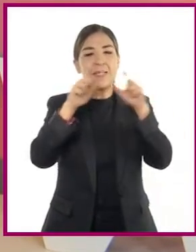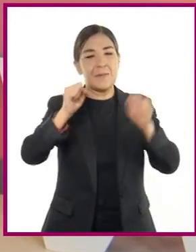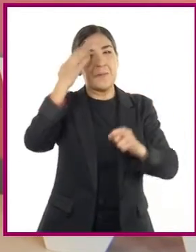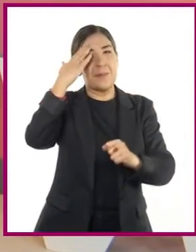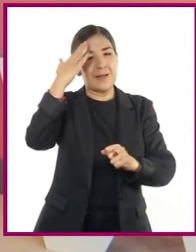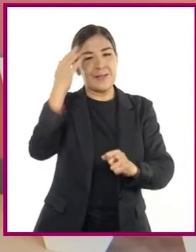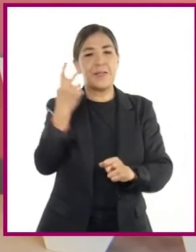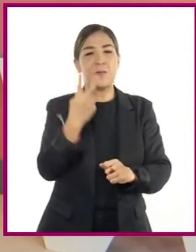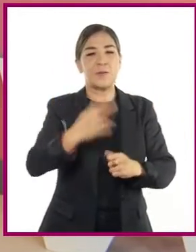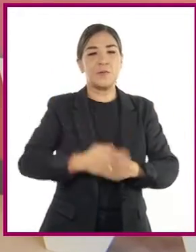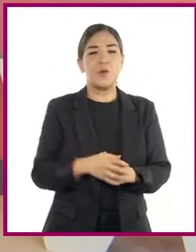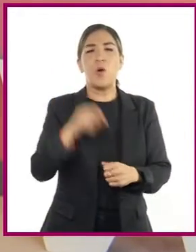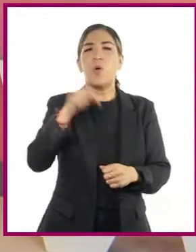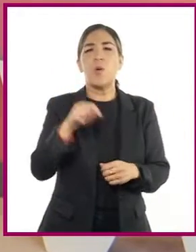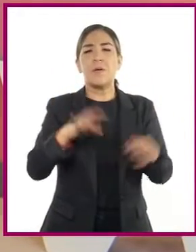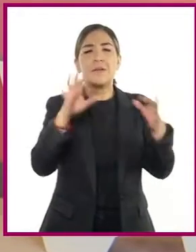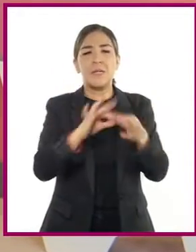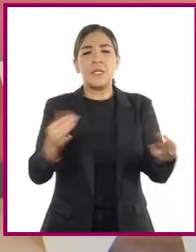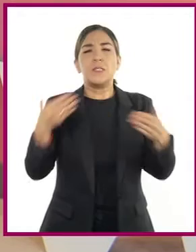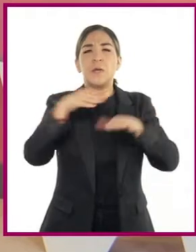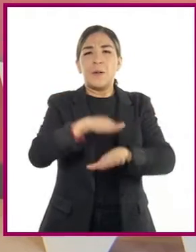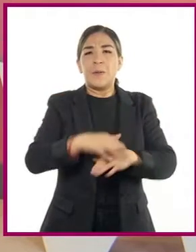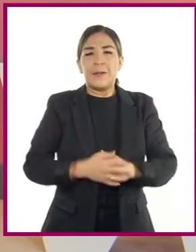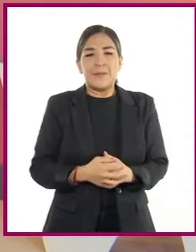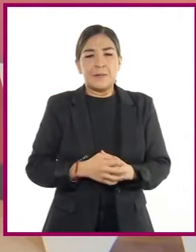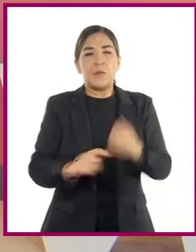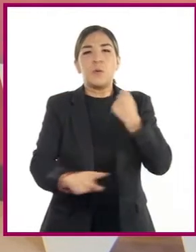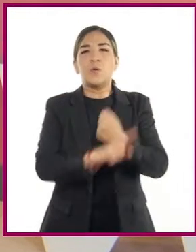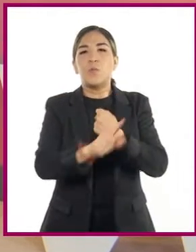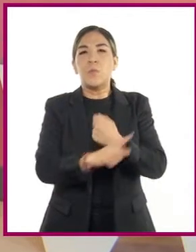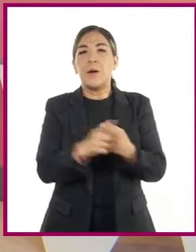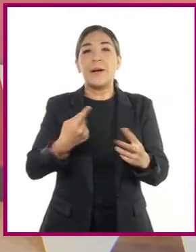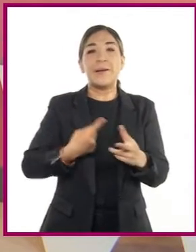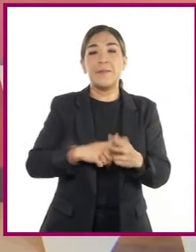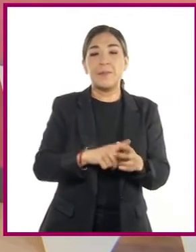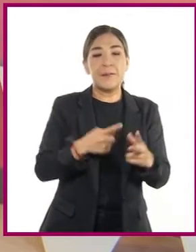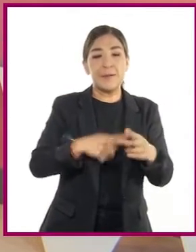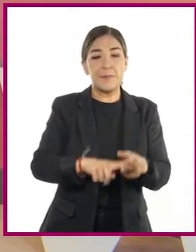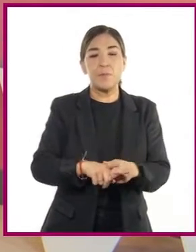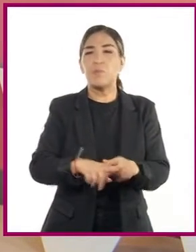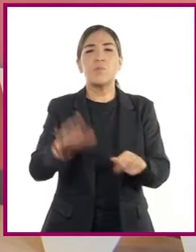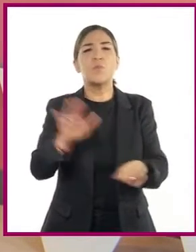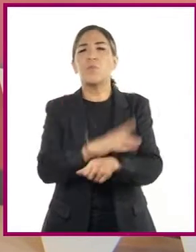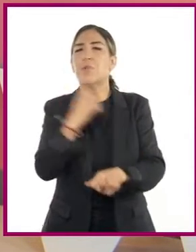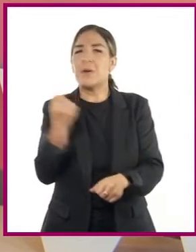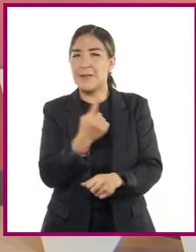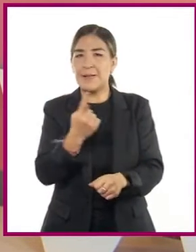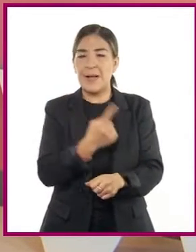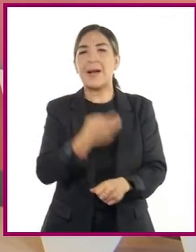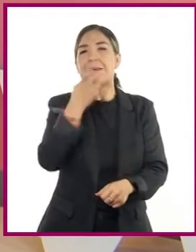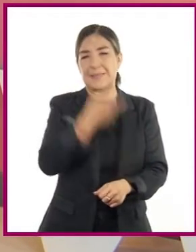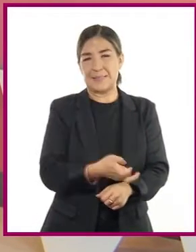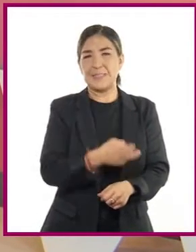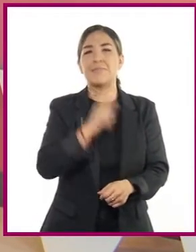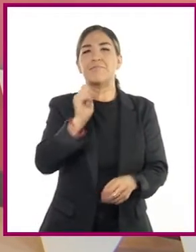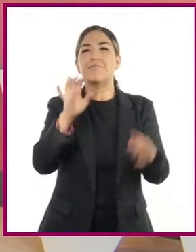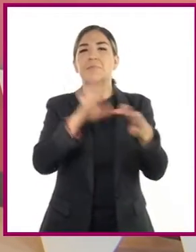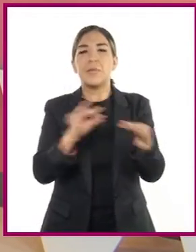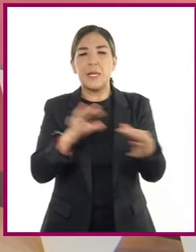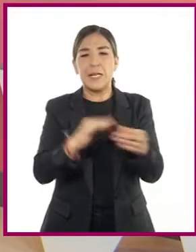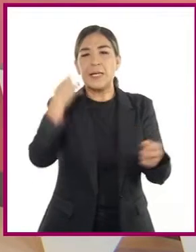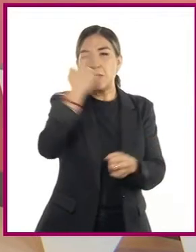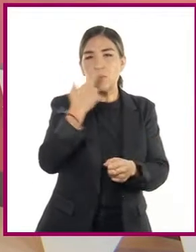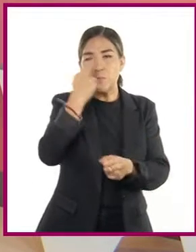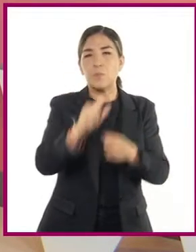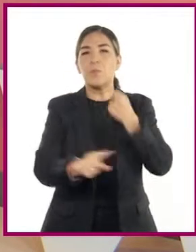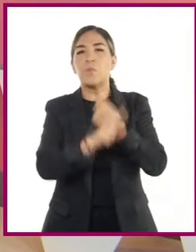2. Hoy hablaremos sobre el problema inició ¿por qué? Con esto nos referimos a analizar